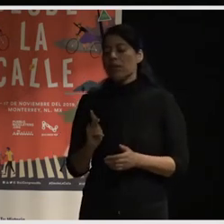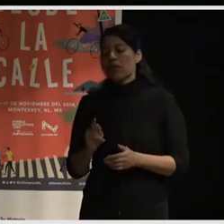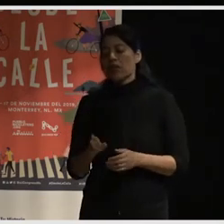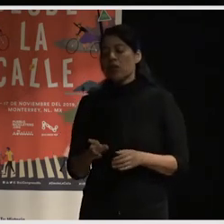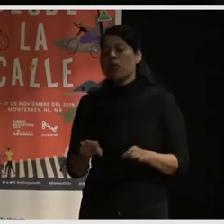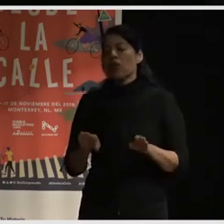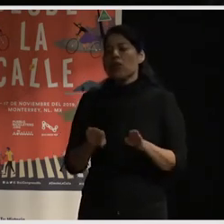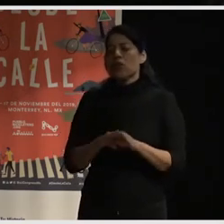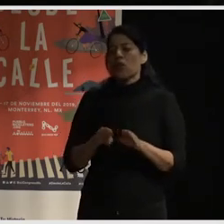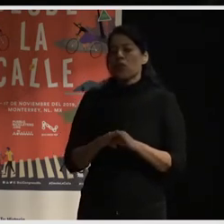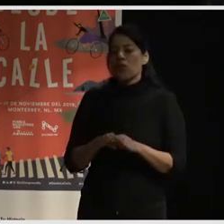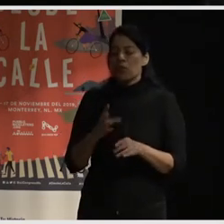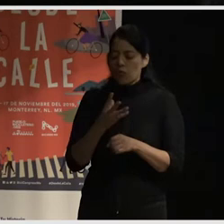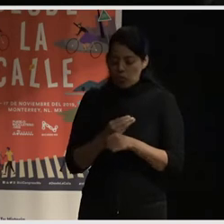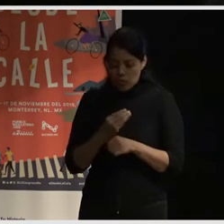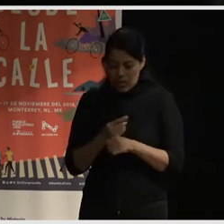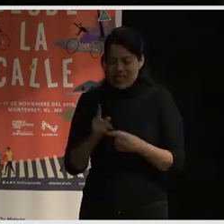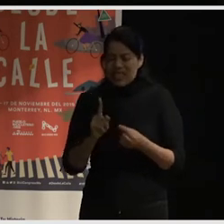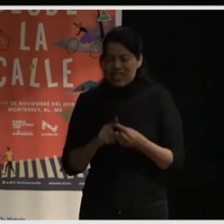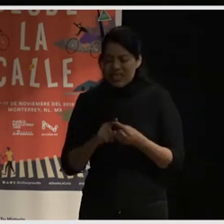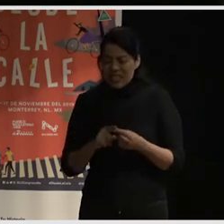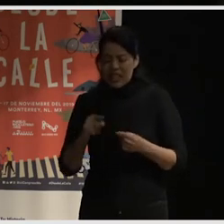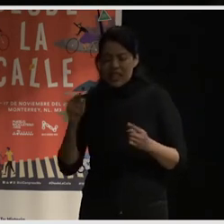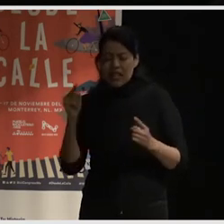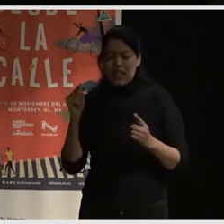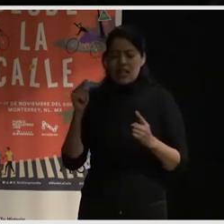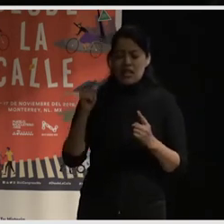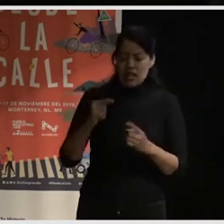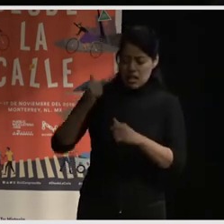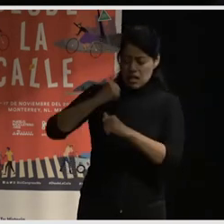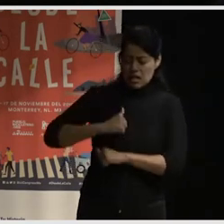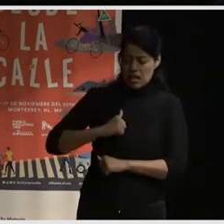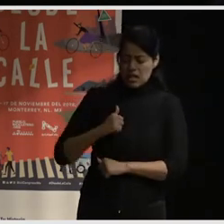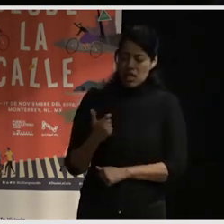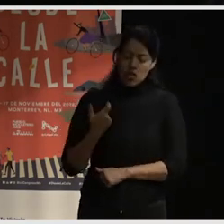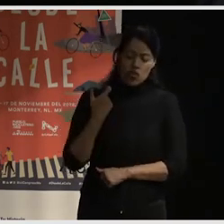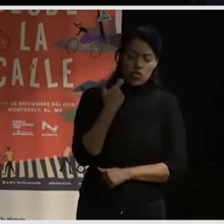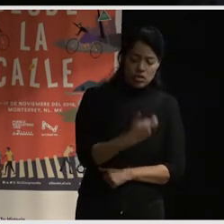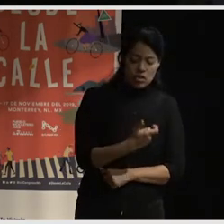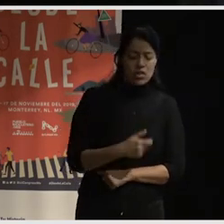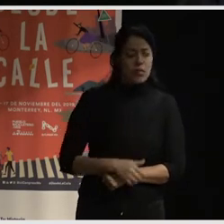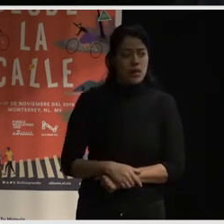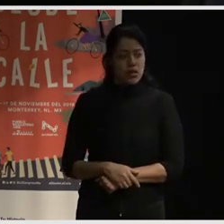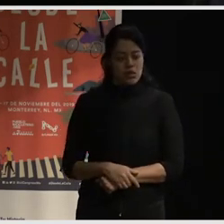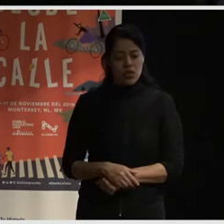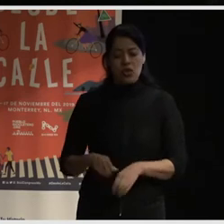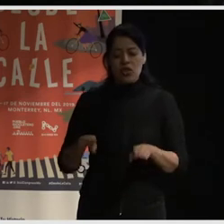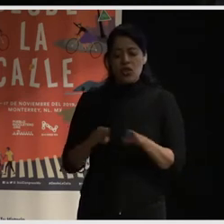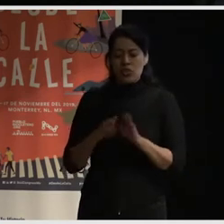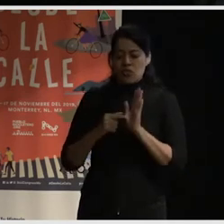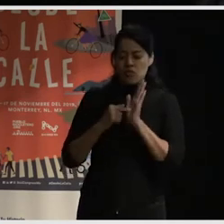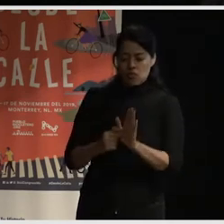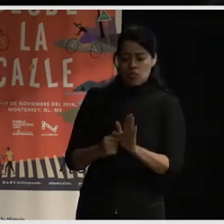por dónde podríamos revertir esta situación quien quien tiene que señalar el costo que se está pagando y como exhibir